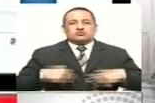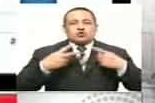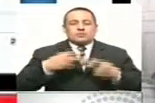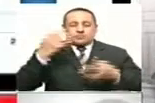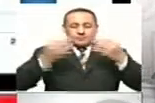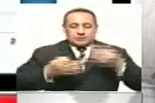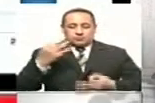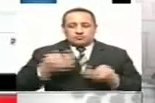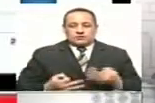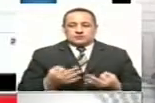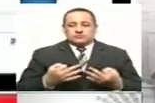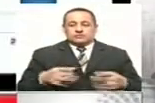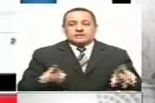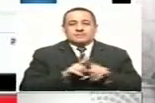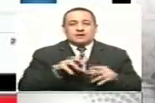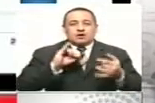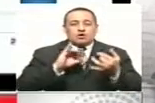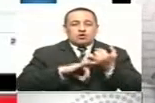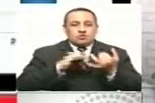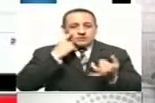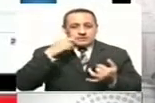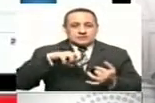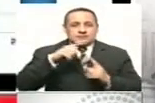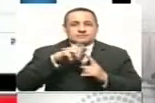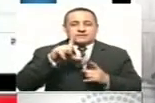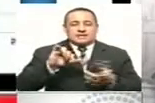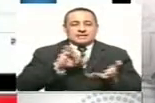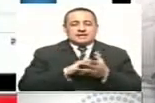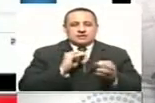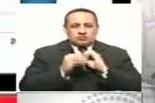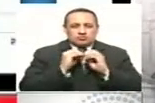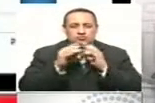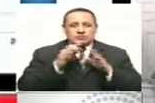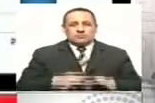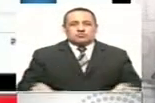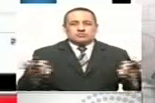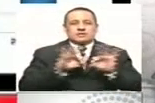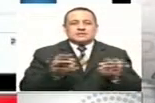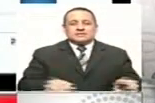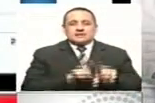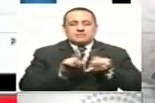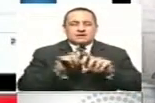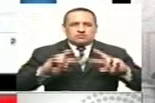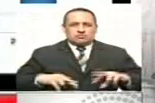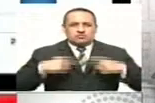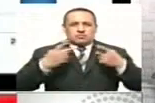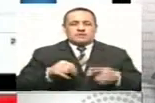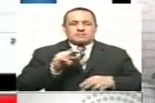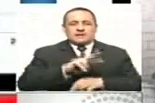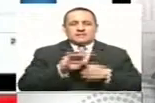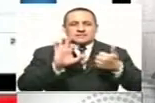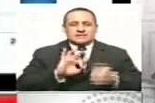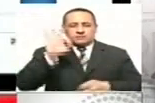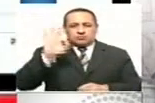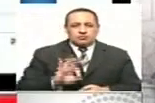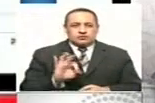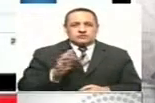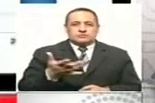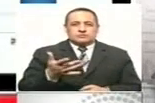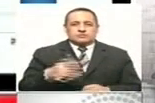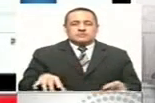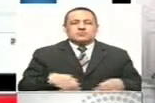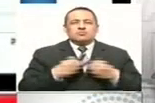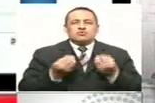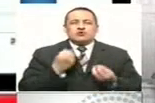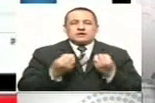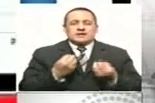presupuesto. En Occitel, que es un organismo regulador muy importante, hay un incremento de 26%. ¿Y por